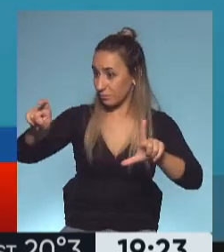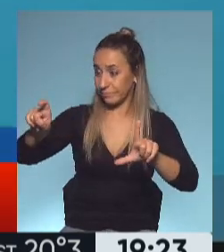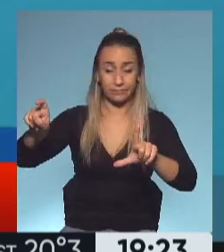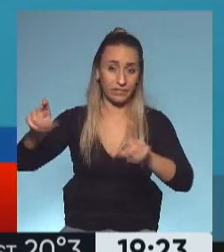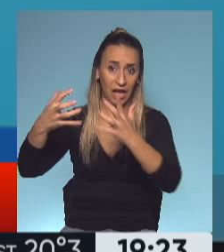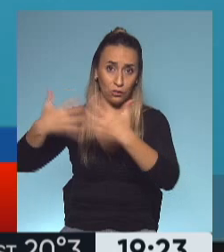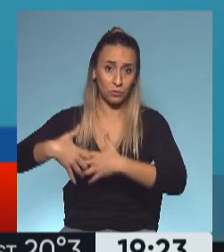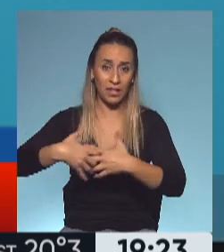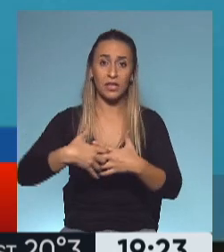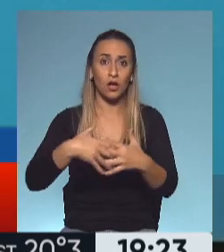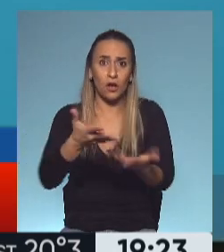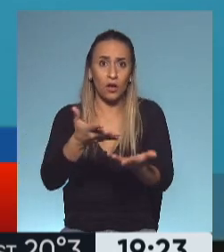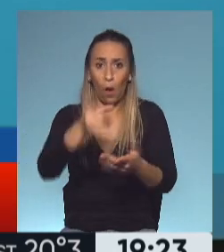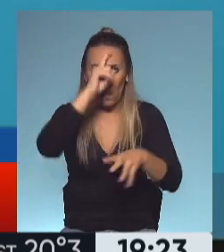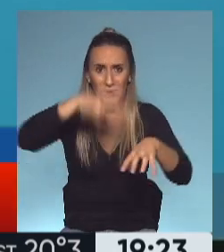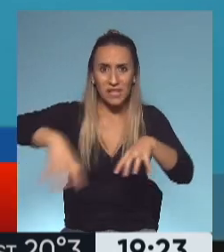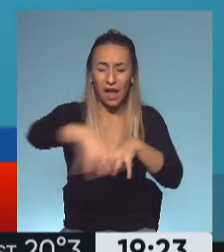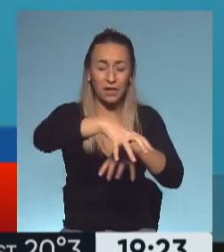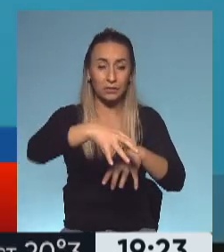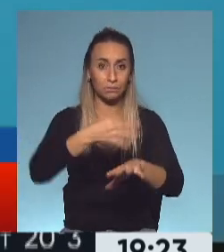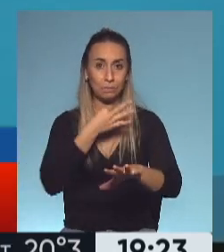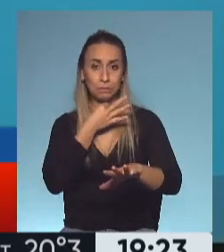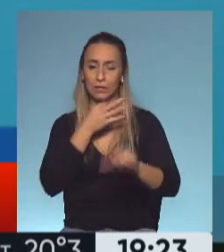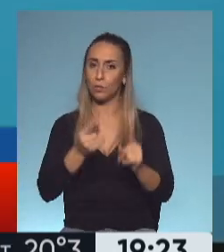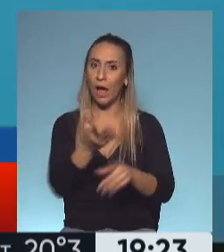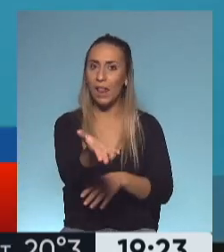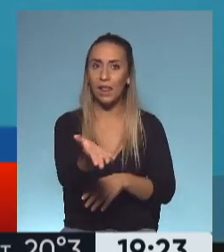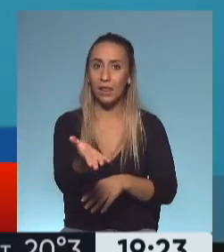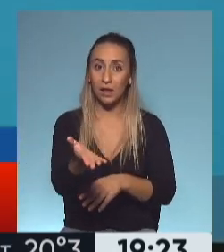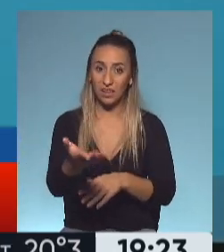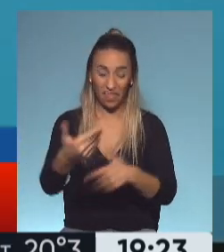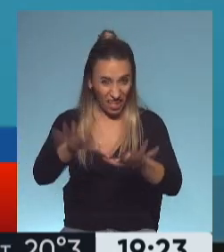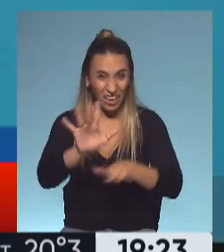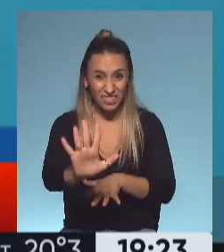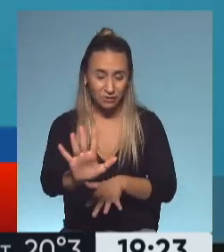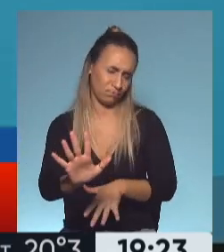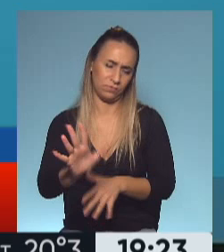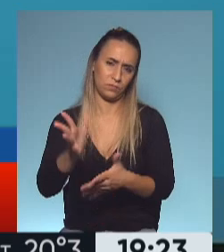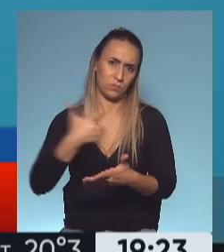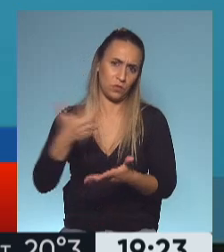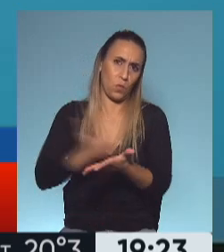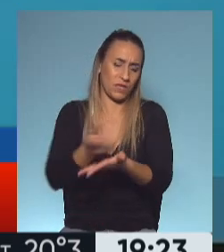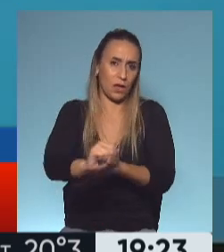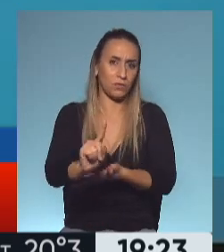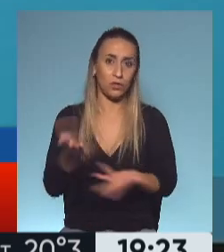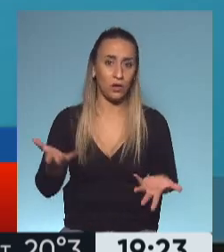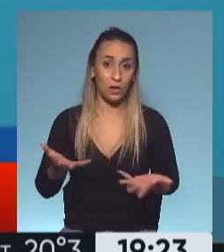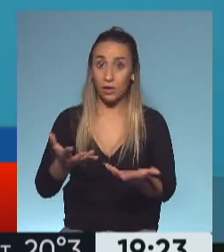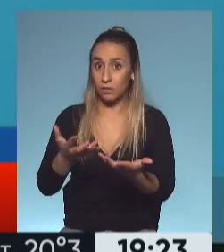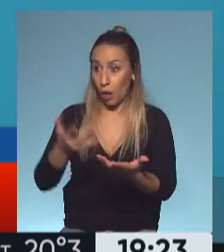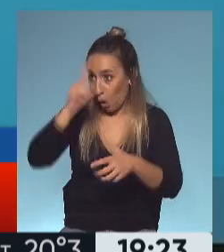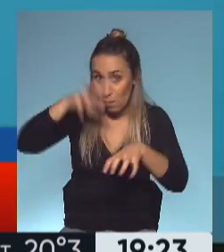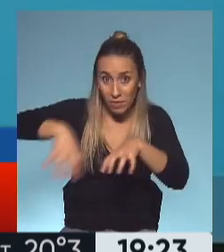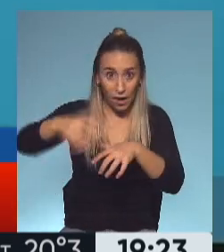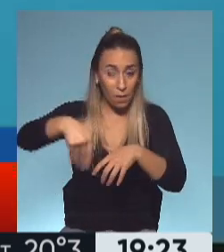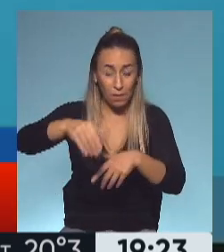ocupación del sistema sanitario, que son realmente inadmisibles. Es un sistema que está al borde del colapso.